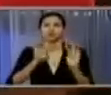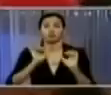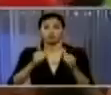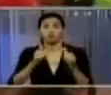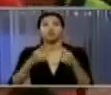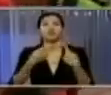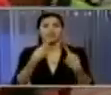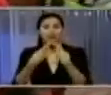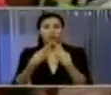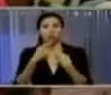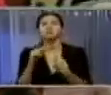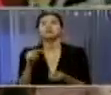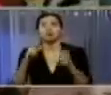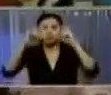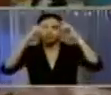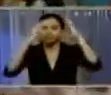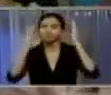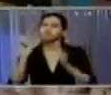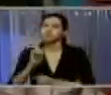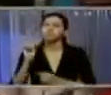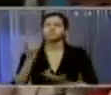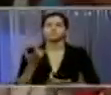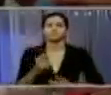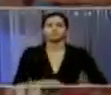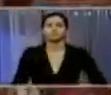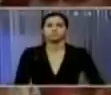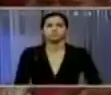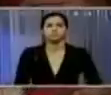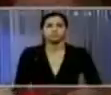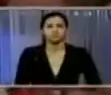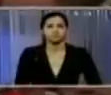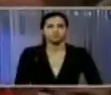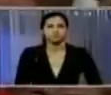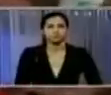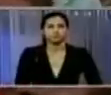Saludar Isóbulo de Curiente. Bueno, mira,